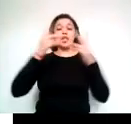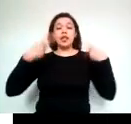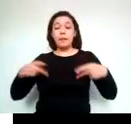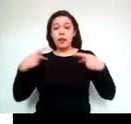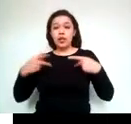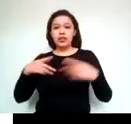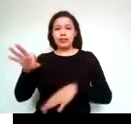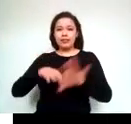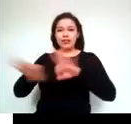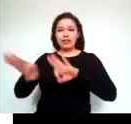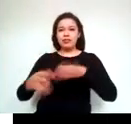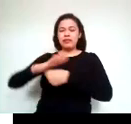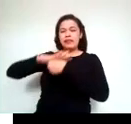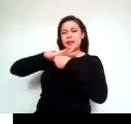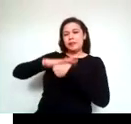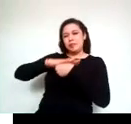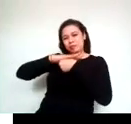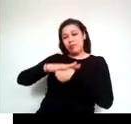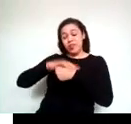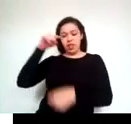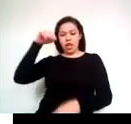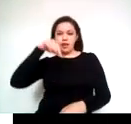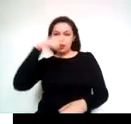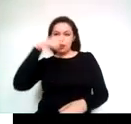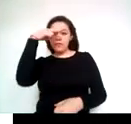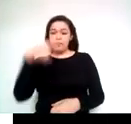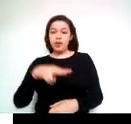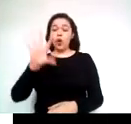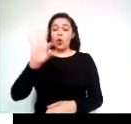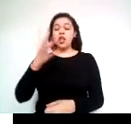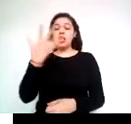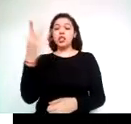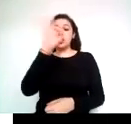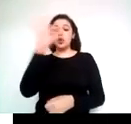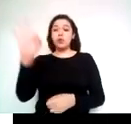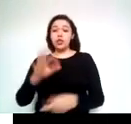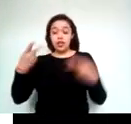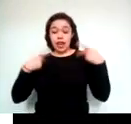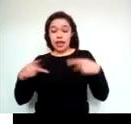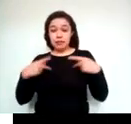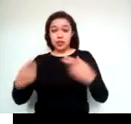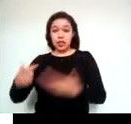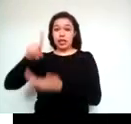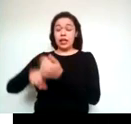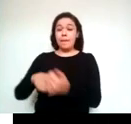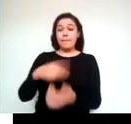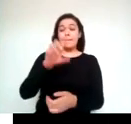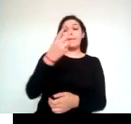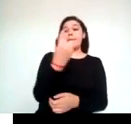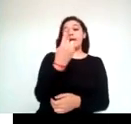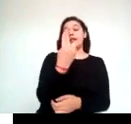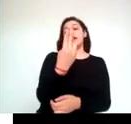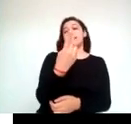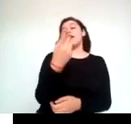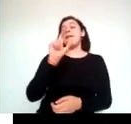ámbito laboral. En México, el 45% de los trabajadores entre 24 y 45